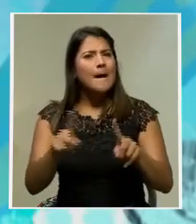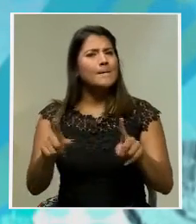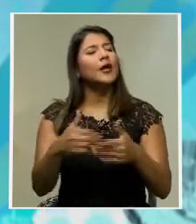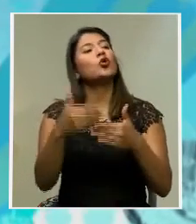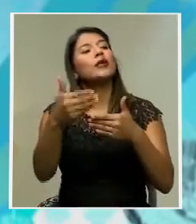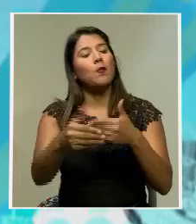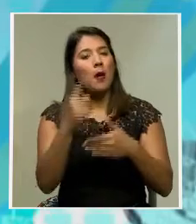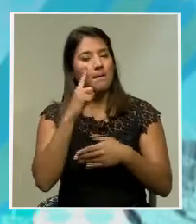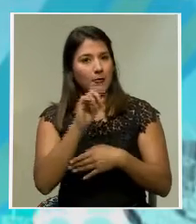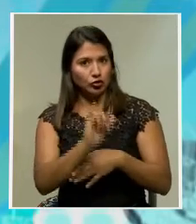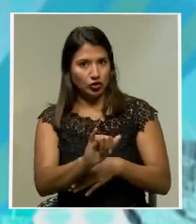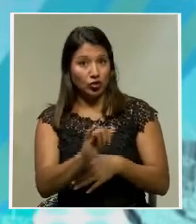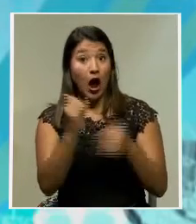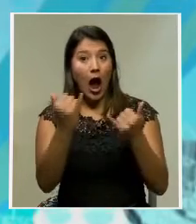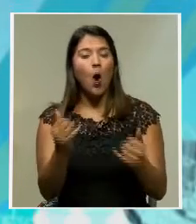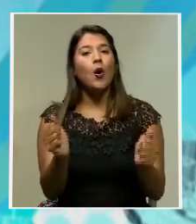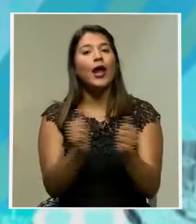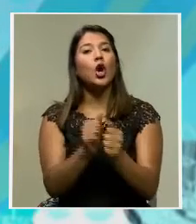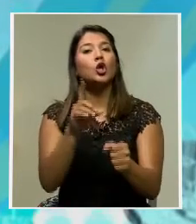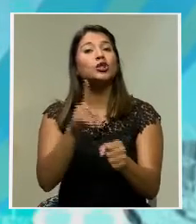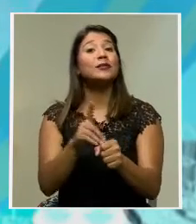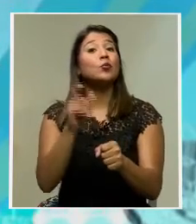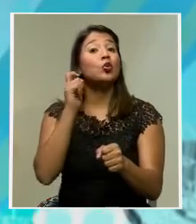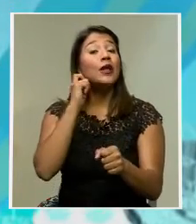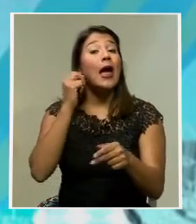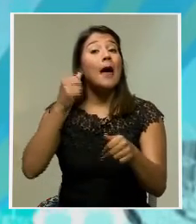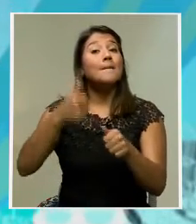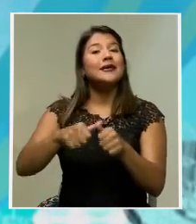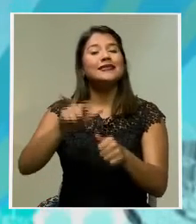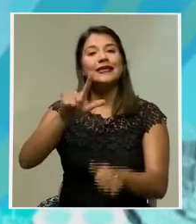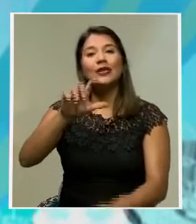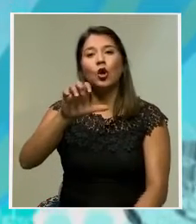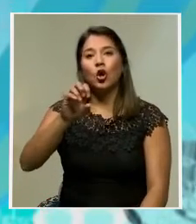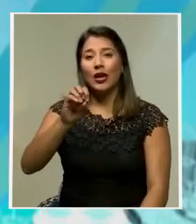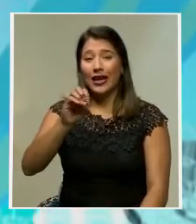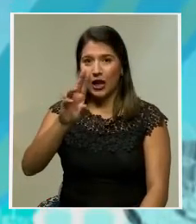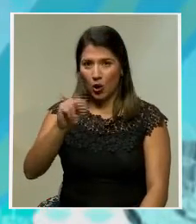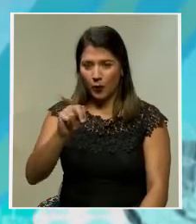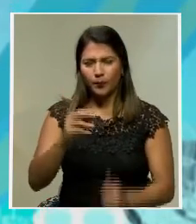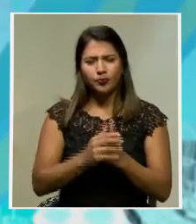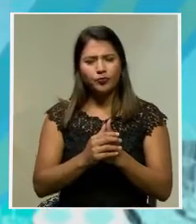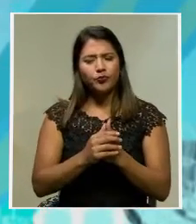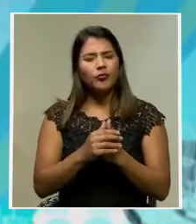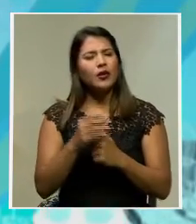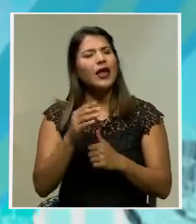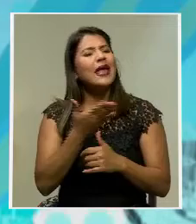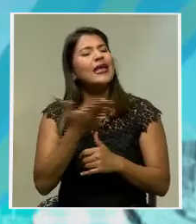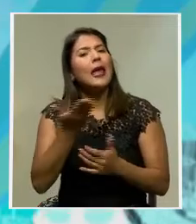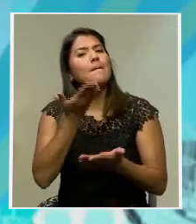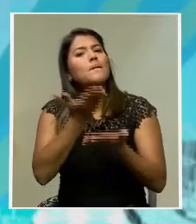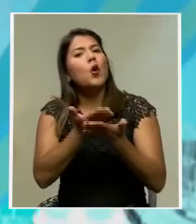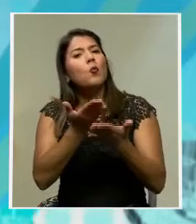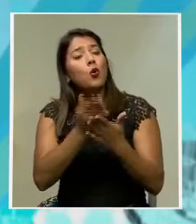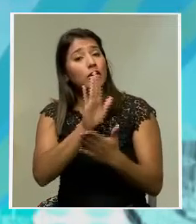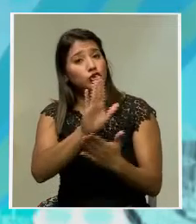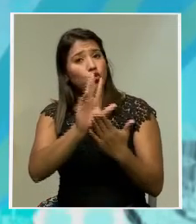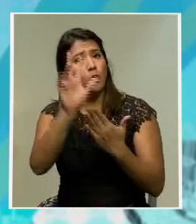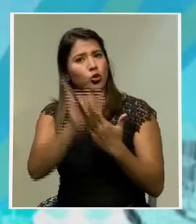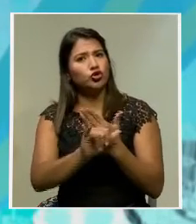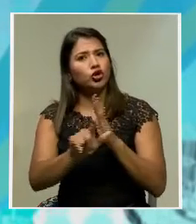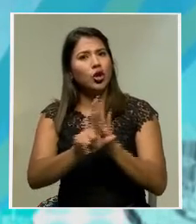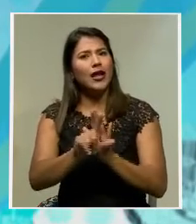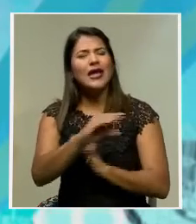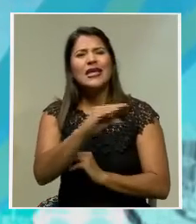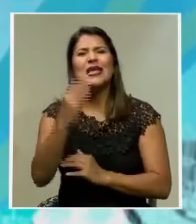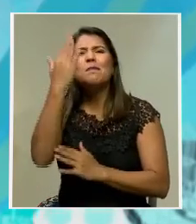ahora vemos eso. Vamos con la diputada León. Diputada León, exactamente qué propone este proyecto de ley y por